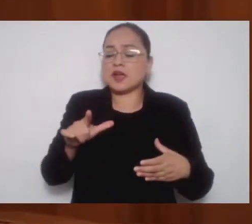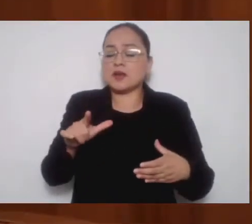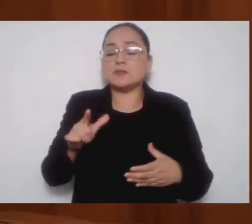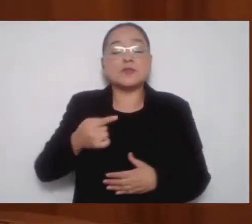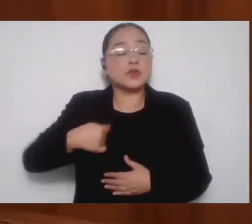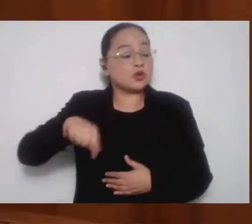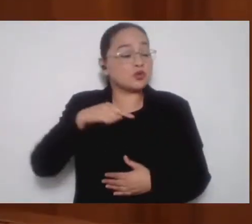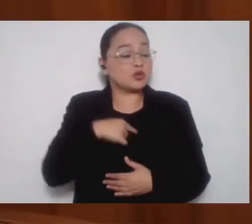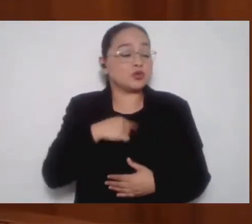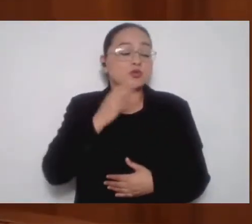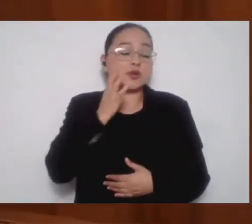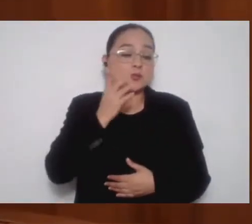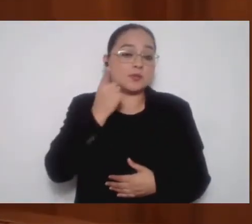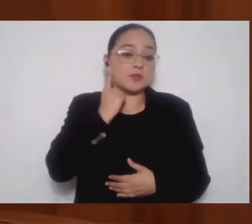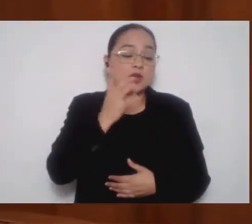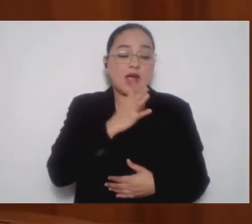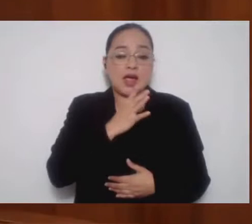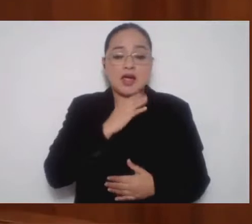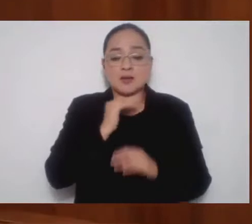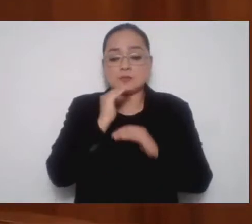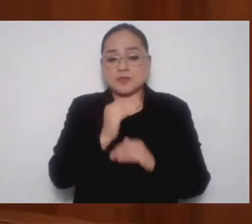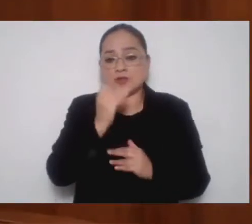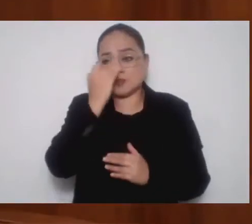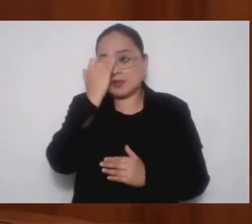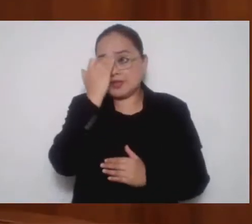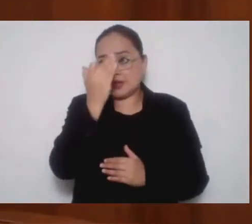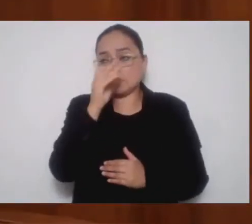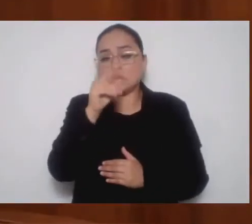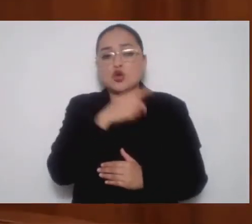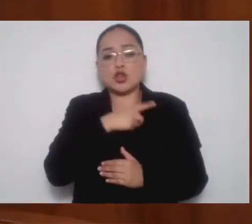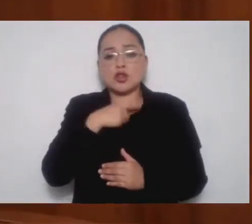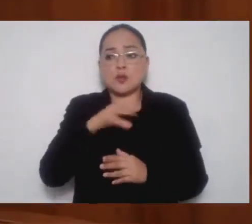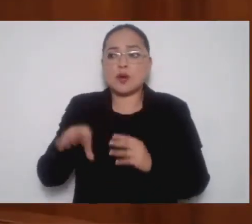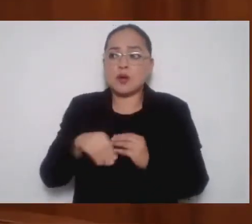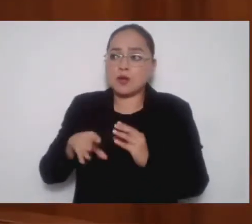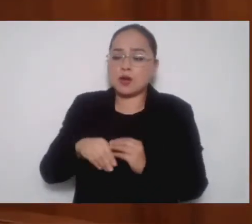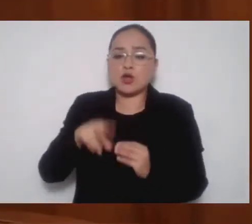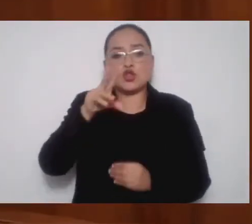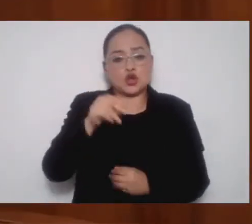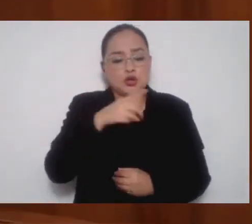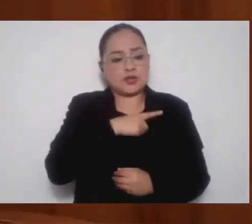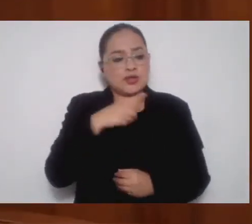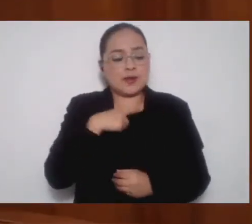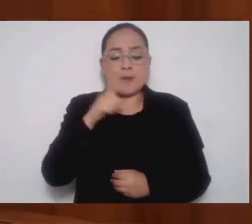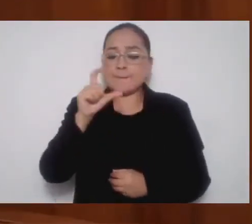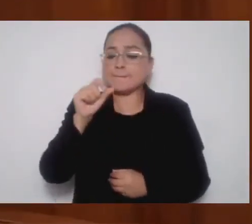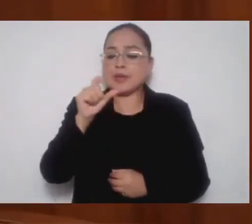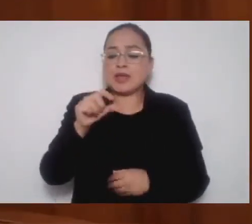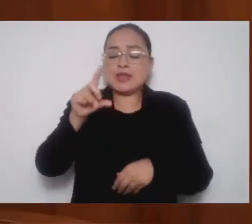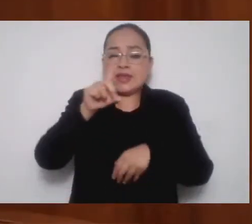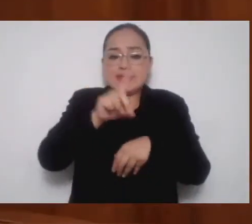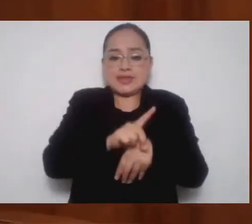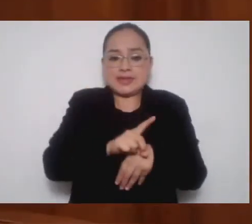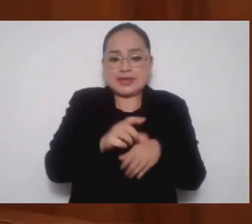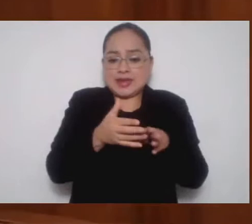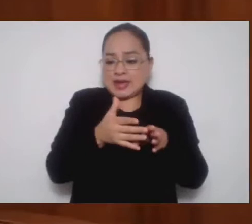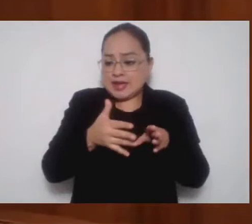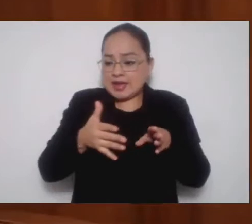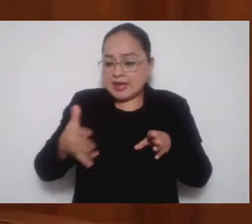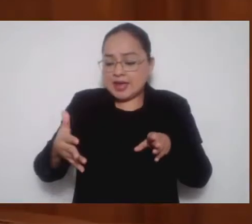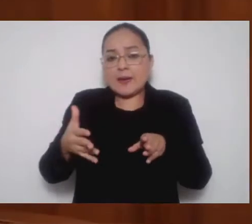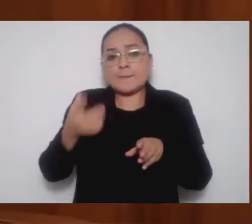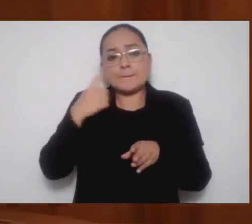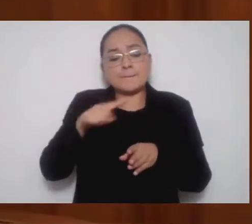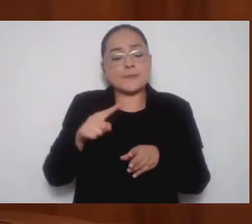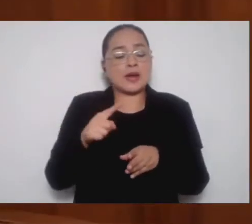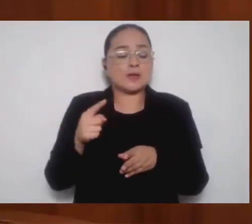la legislatura contará con un plazo improrrogable de 20 días naturales para integrar